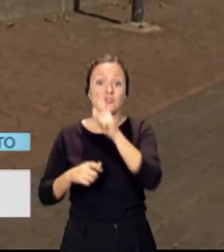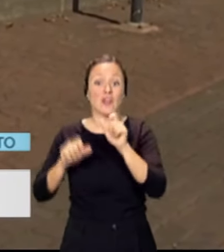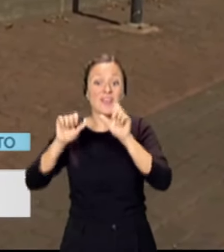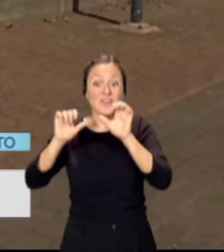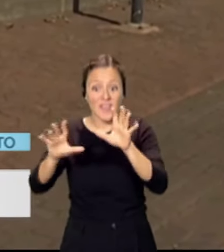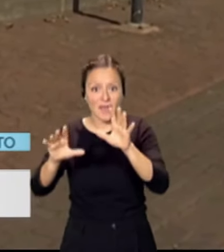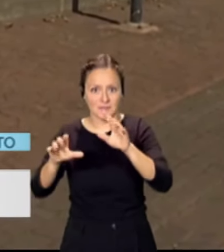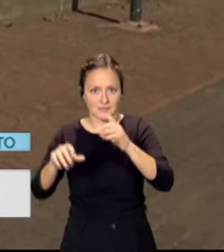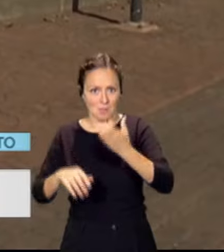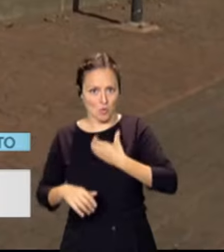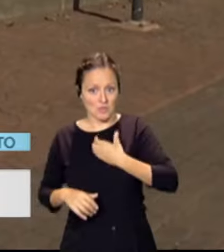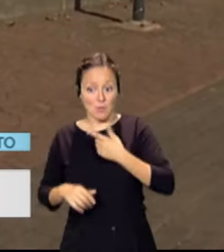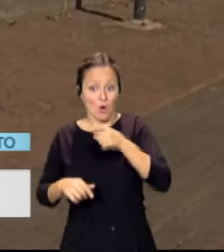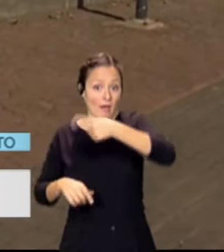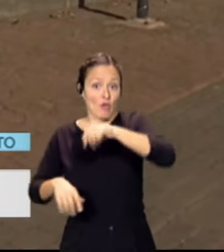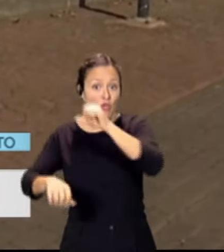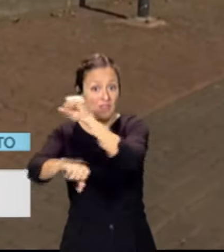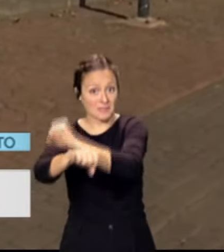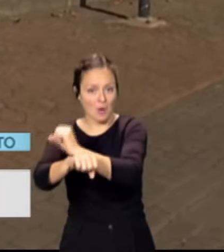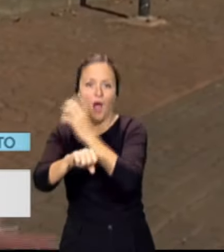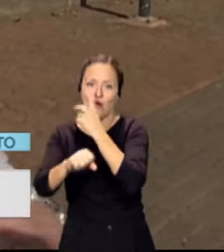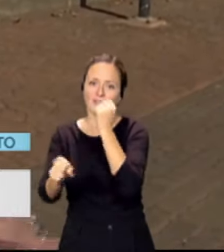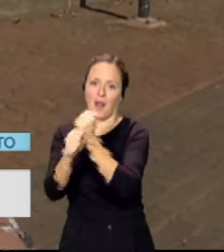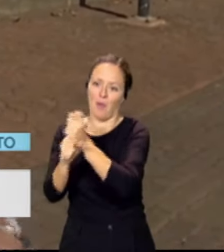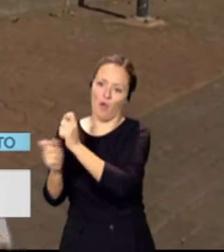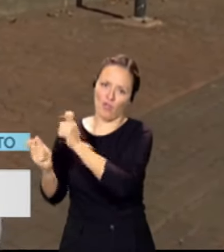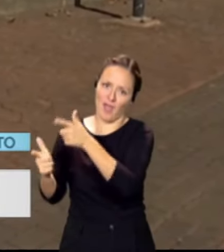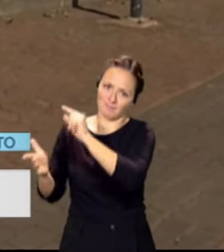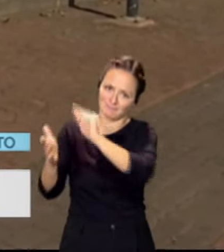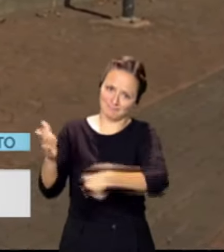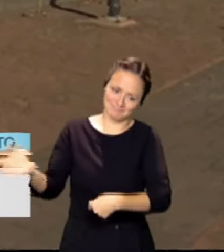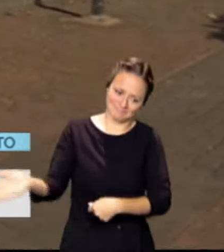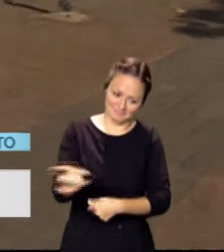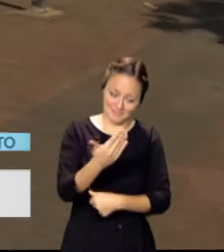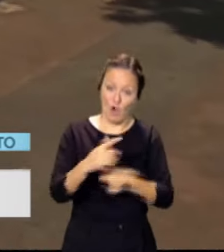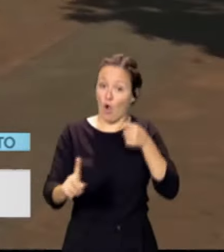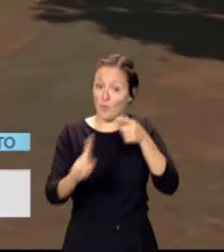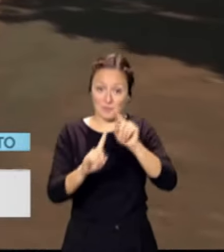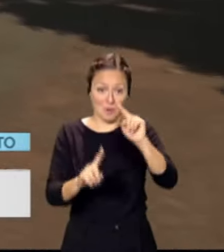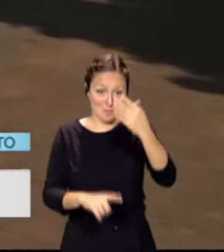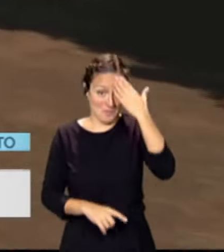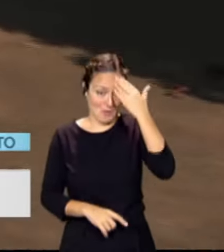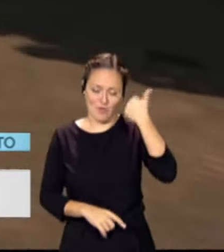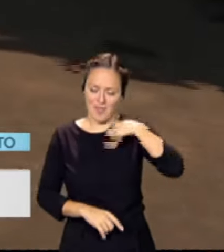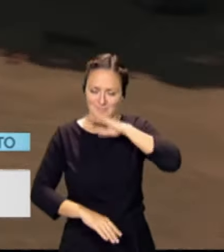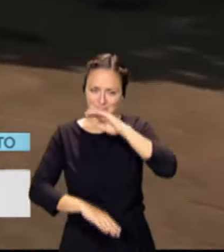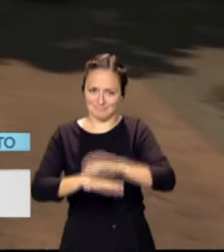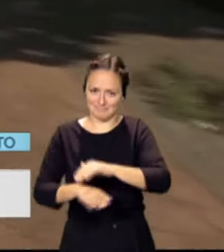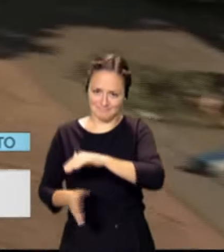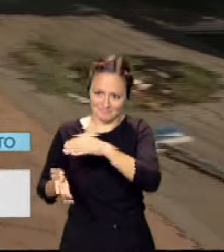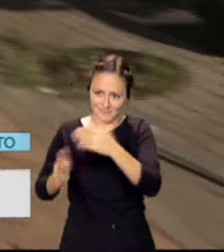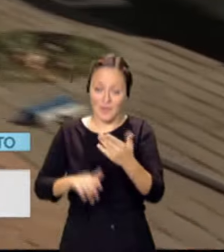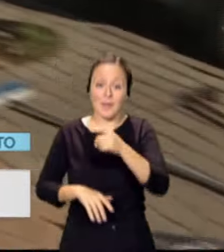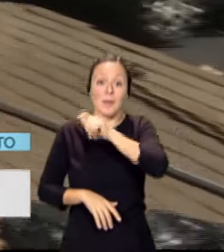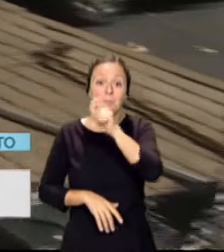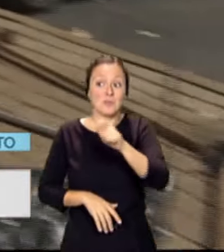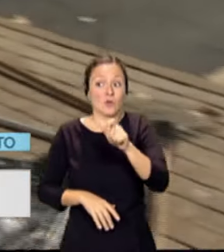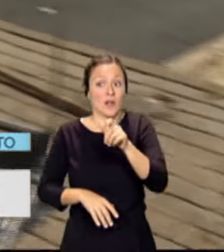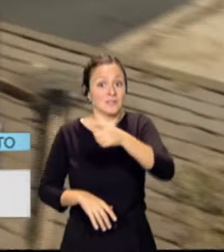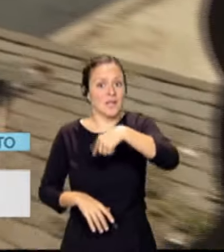encontraban en situación de desempleo pues ese primer objetivo como bien tú dices está cumplido y estas personas pues tienen un respiro